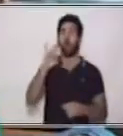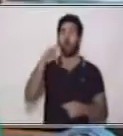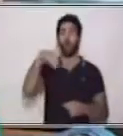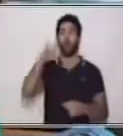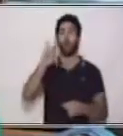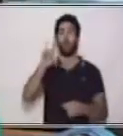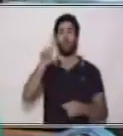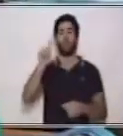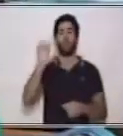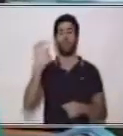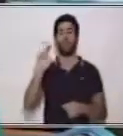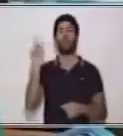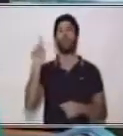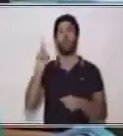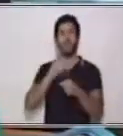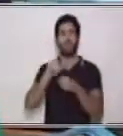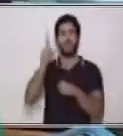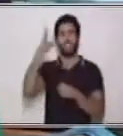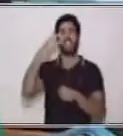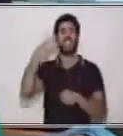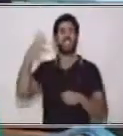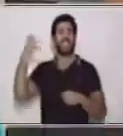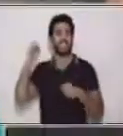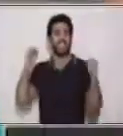San Marcos, está a